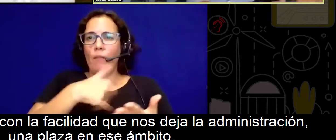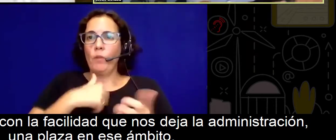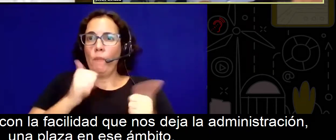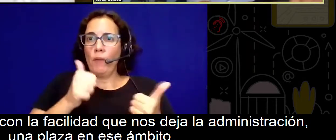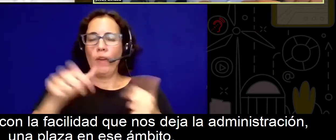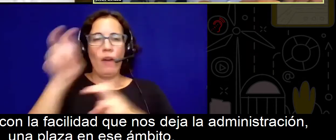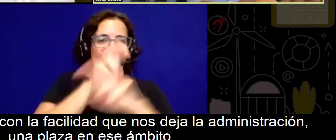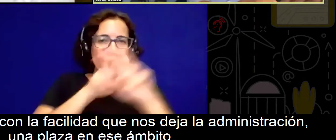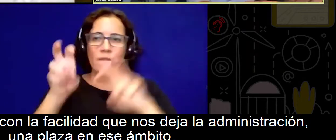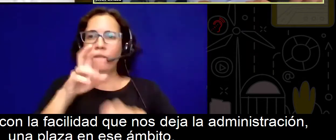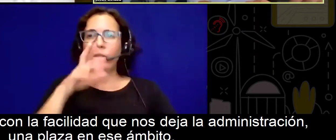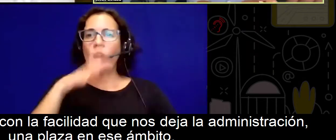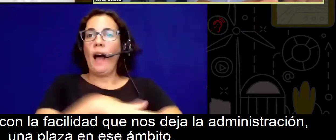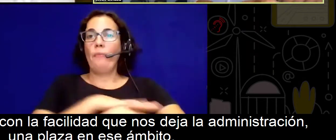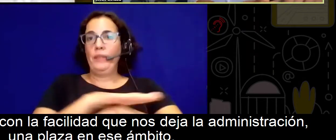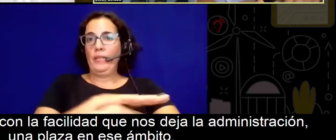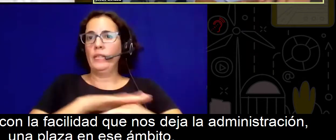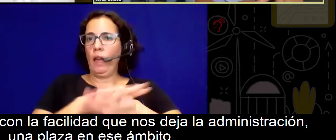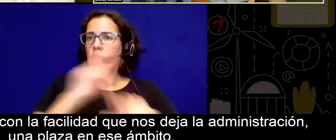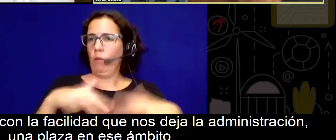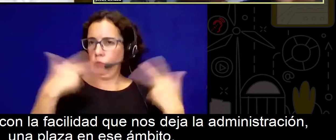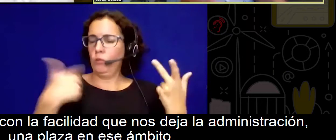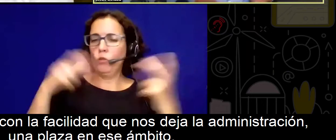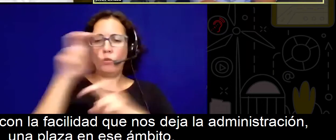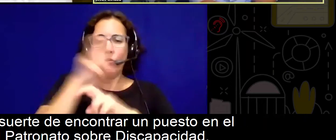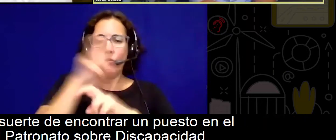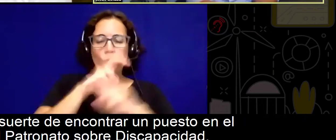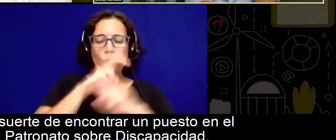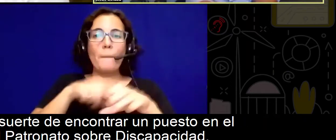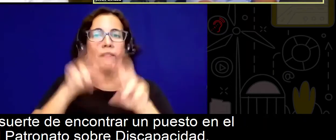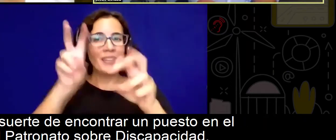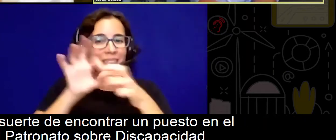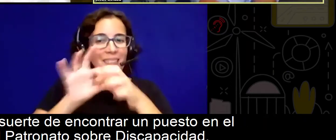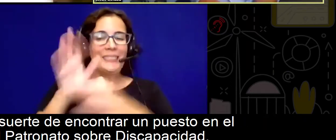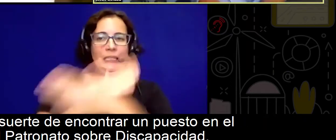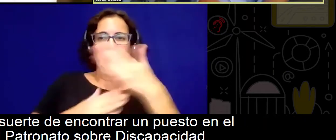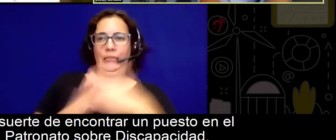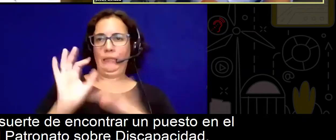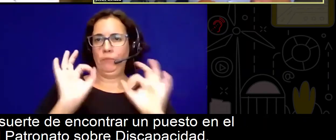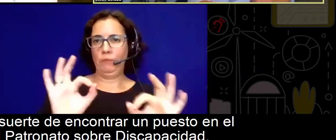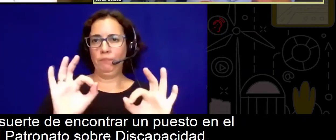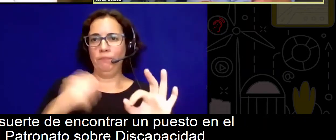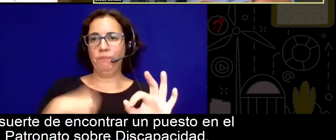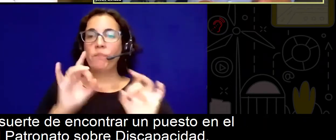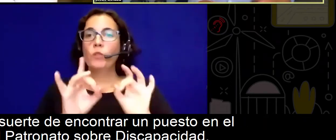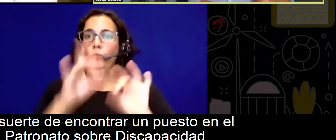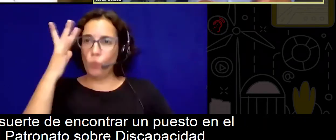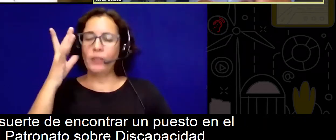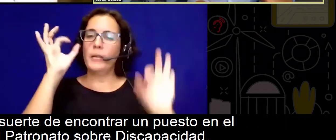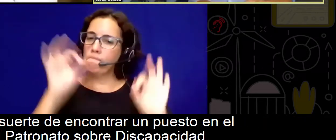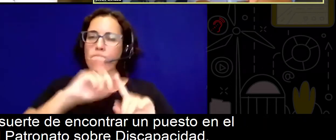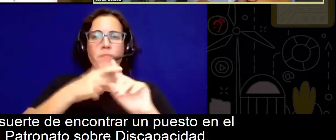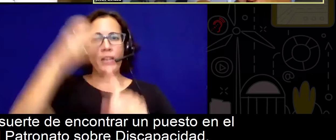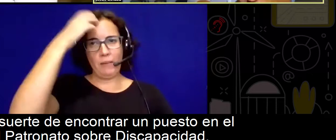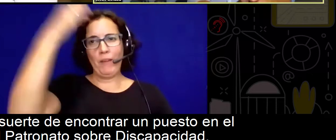nos deja la administración, pues intenté buscar una plaza en ese ámbito, ¿no? Tuve la suerte de encontrar un puesto en el Real